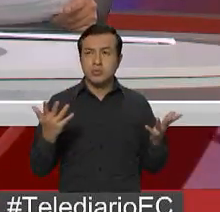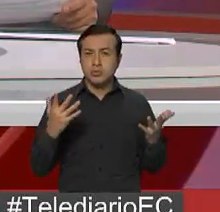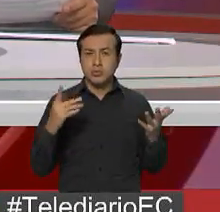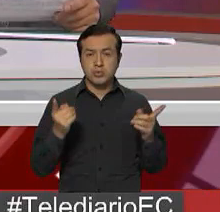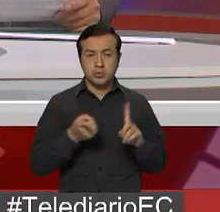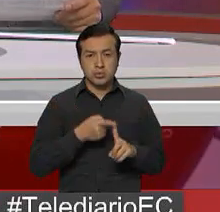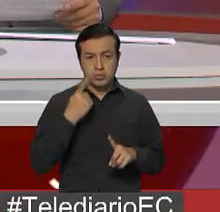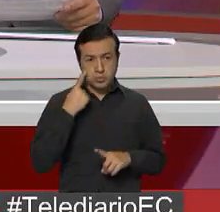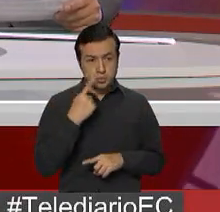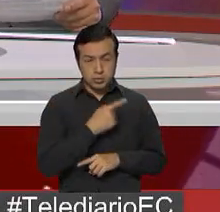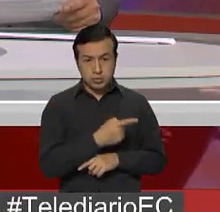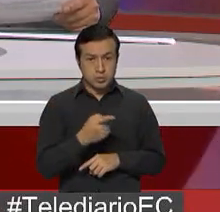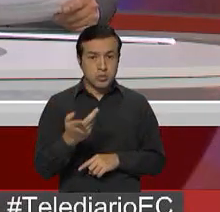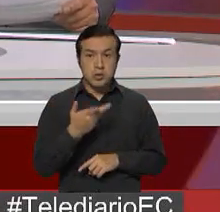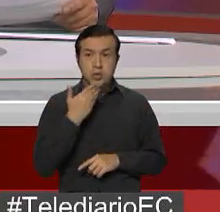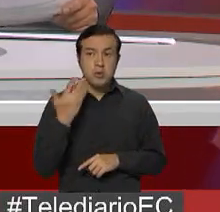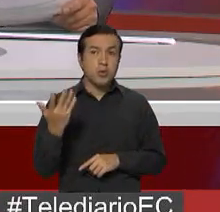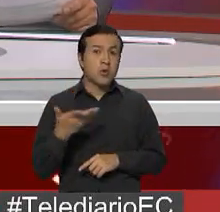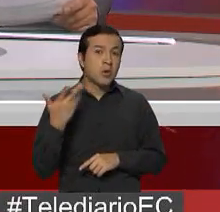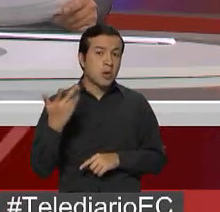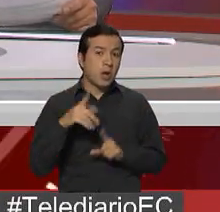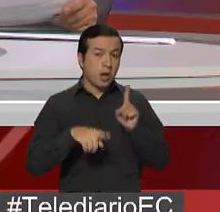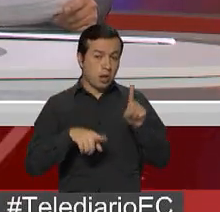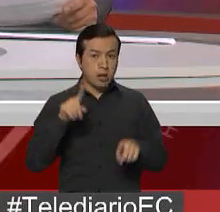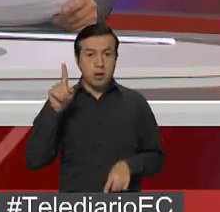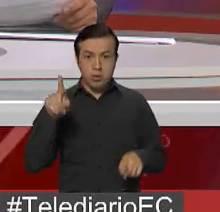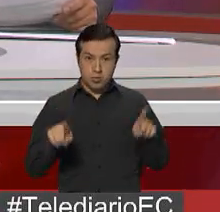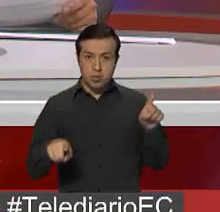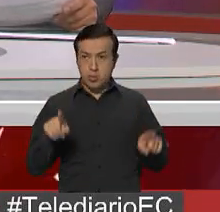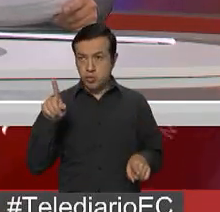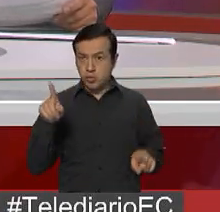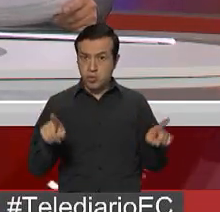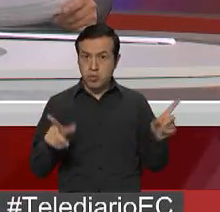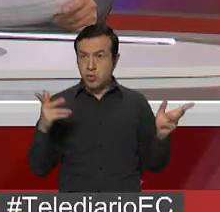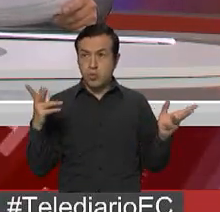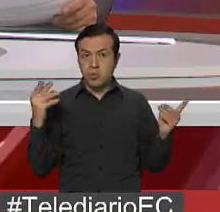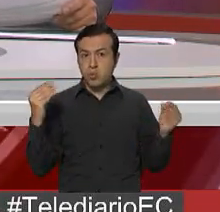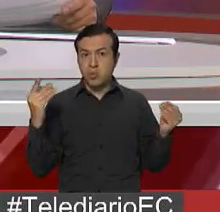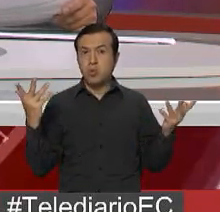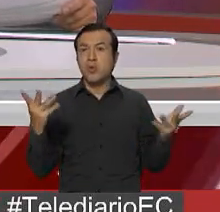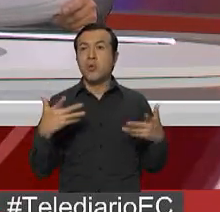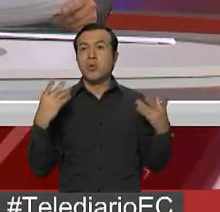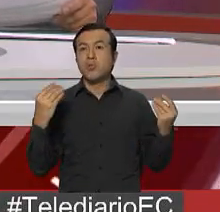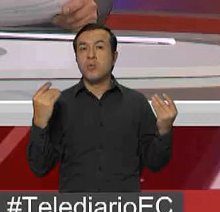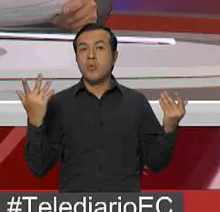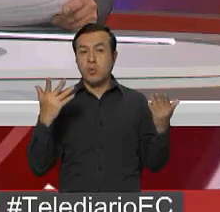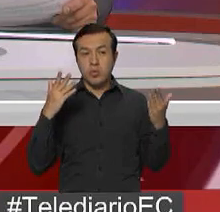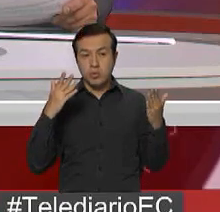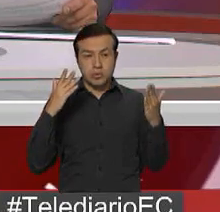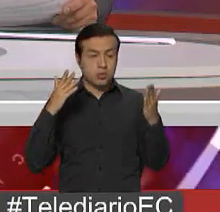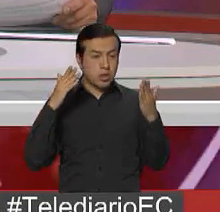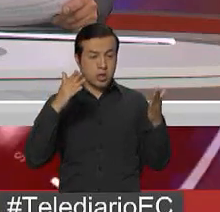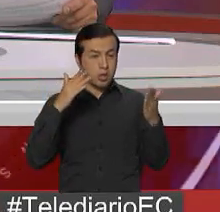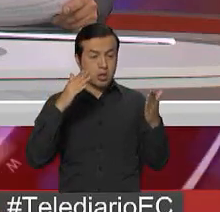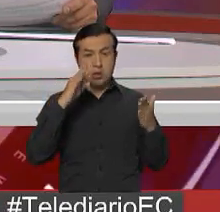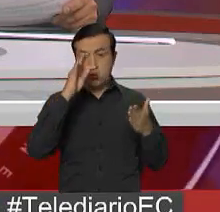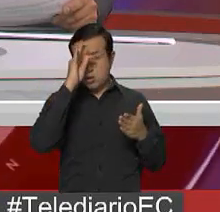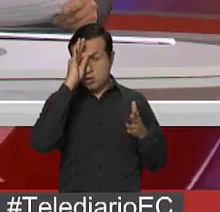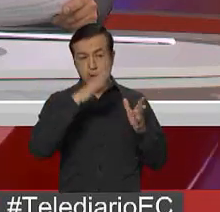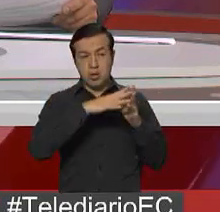no solamente quizás en algunos casos desbordados por la cantidad de cantidad de atenciones médicas sino que además